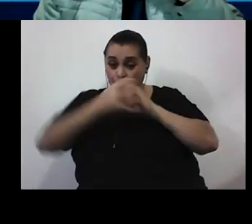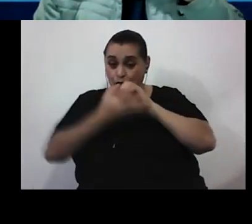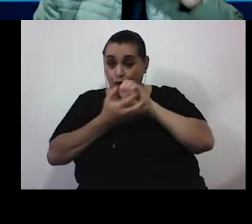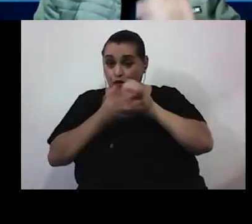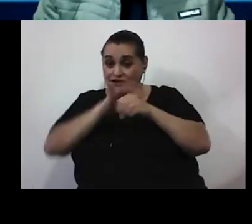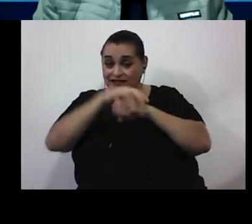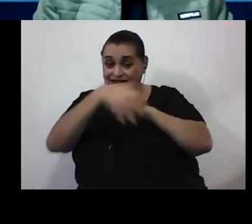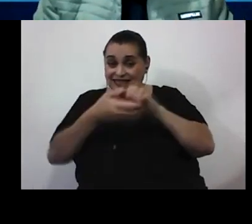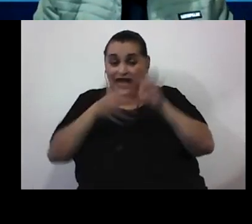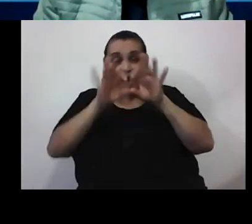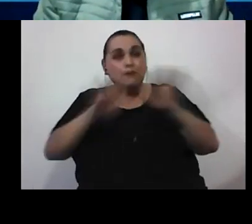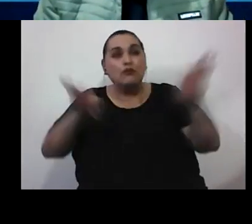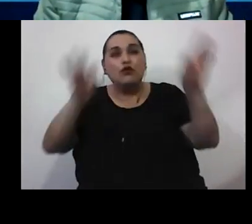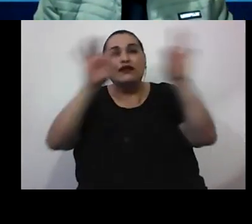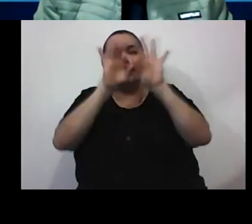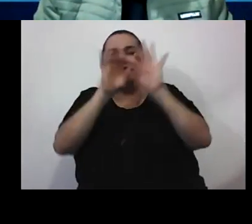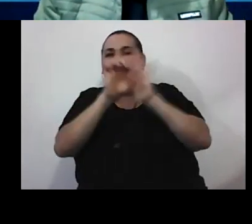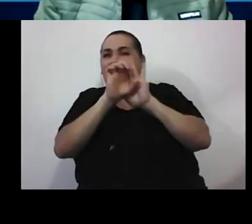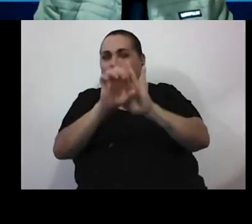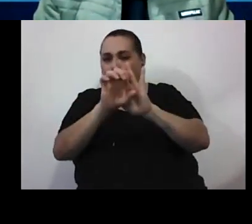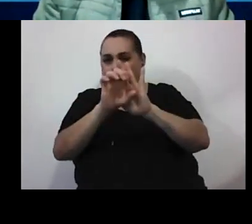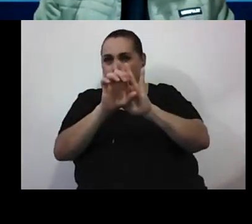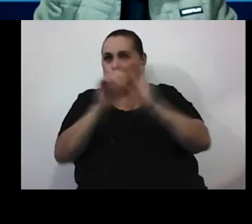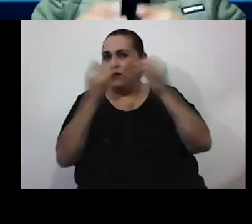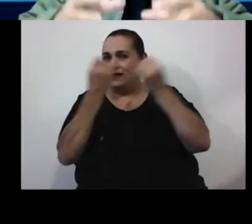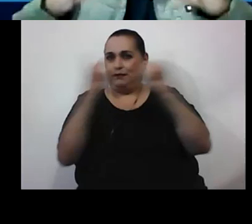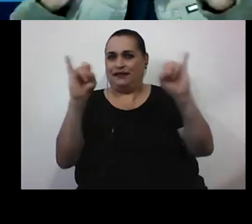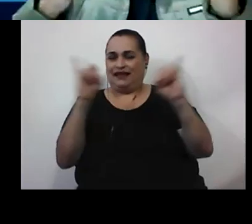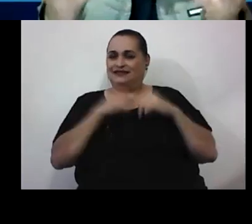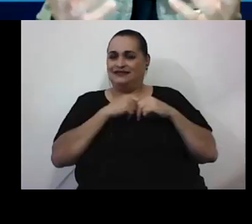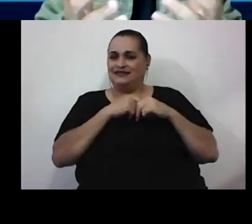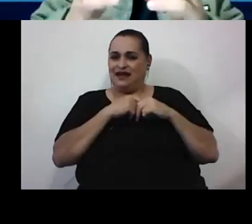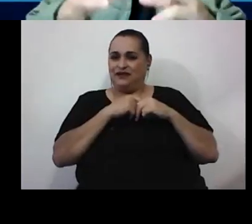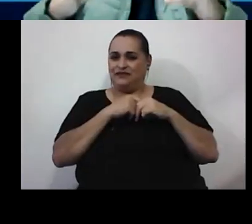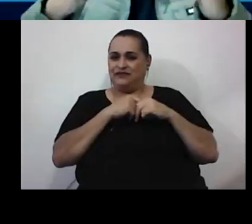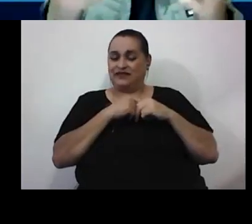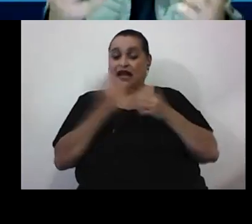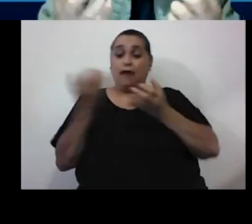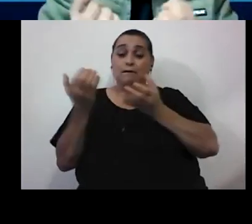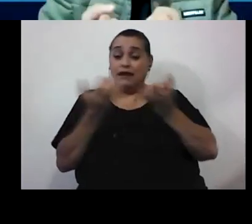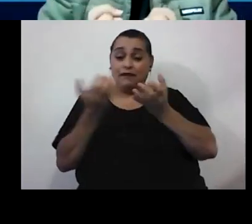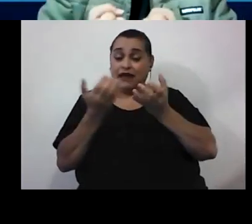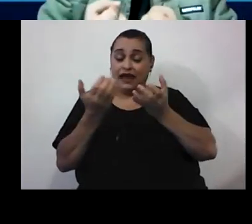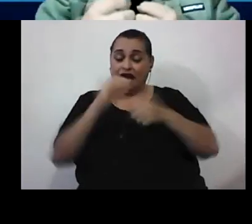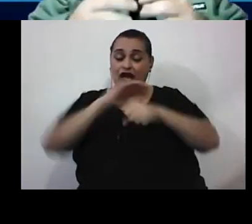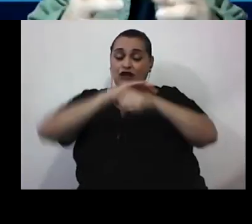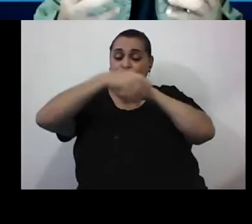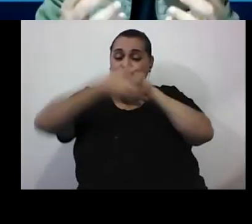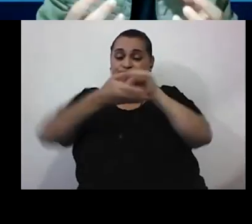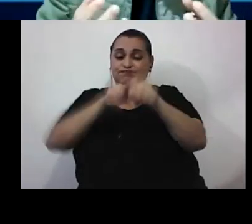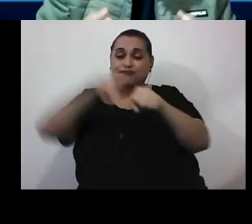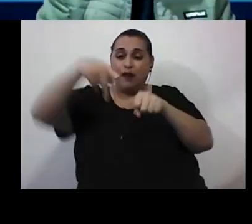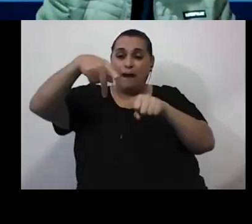ponerles un ejemplo, es la importancia de la independencia. Y Bueno, el niño está dentro de la placenta, en ese líquido,